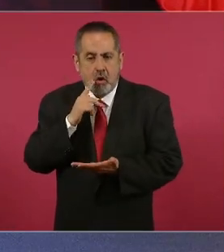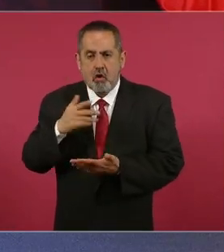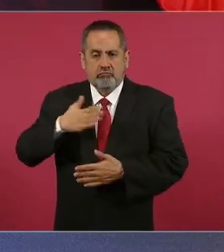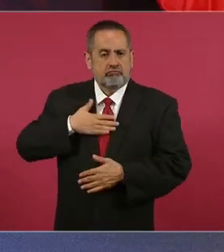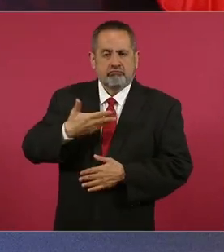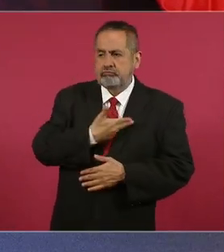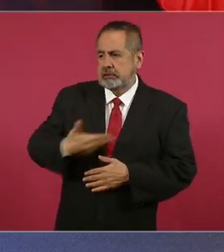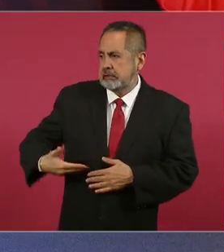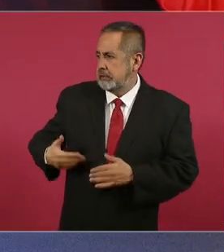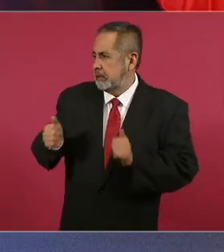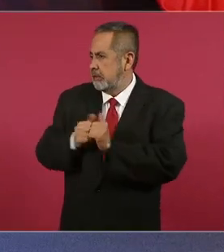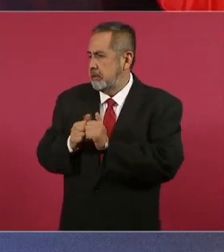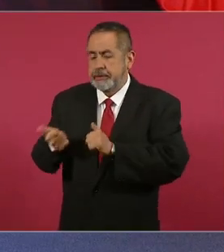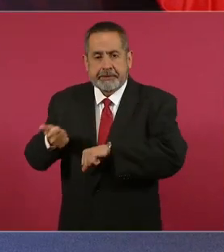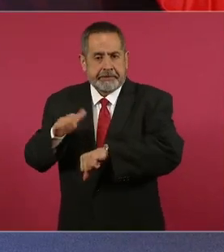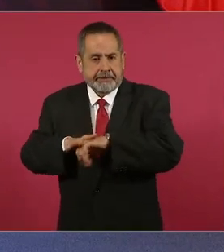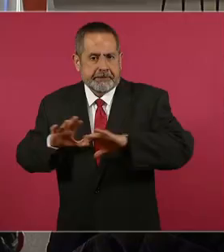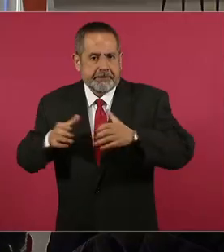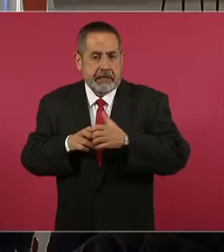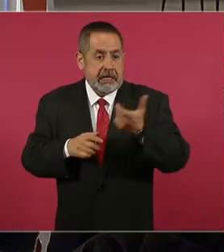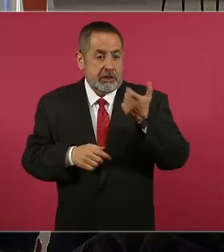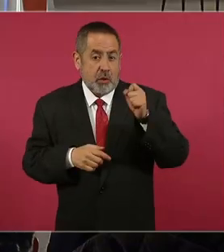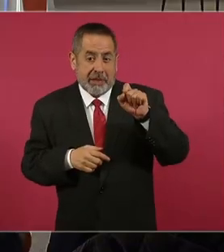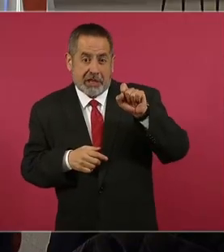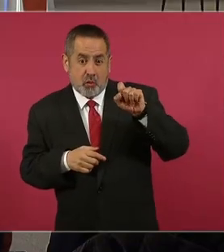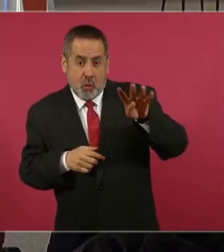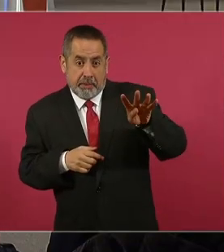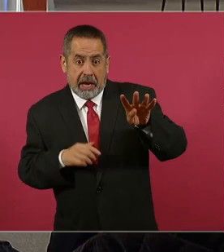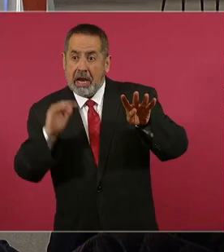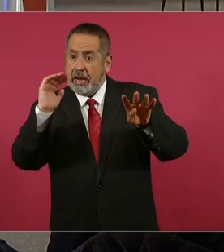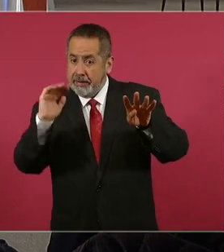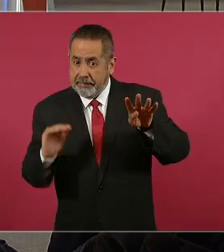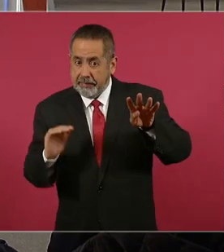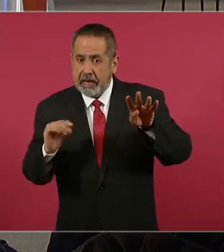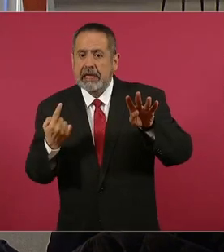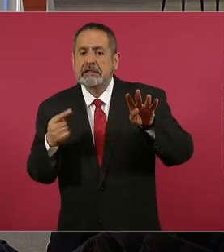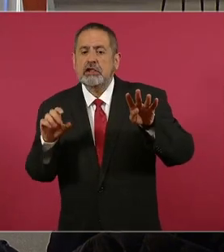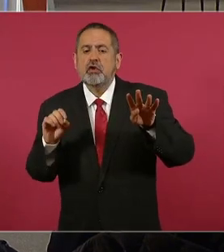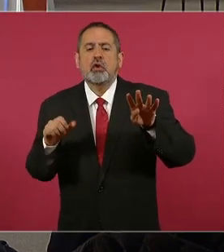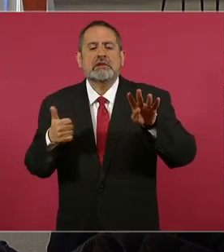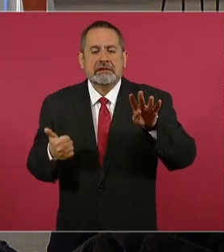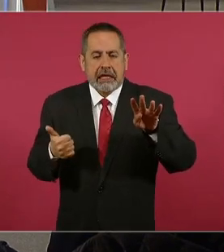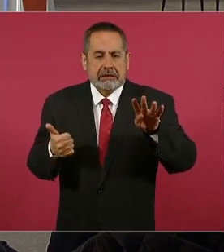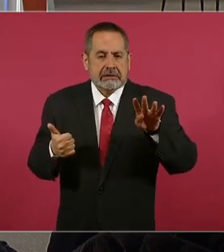administración, de 129 a 106,